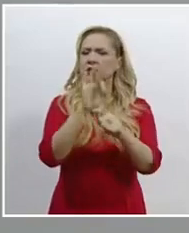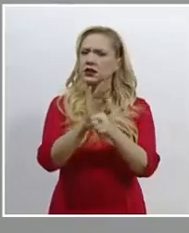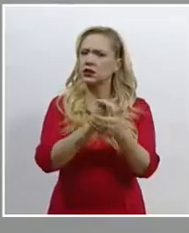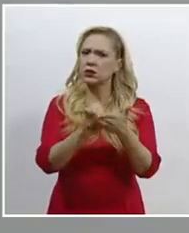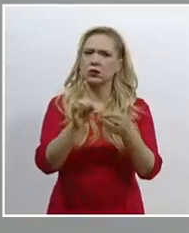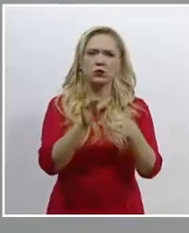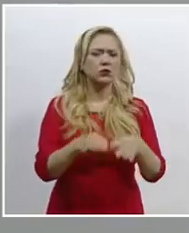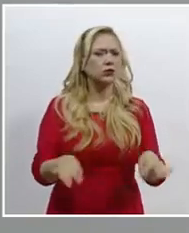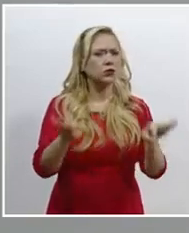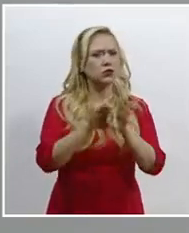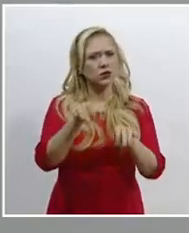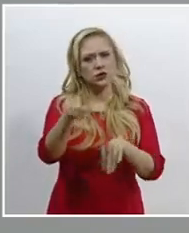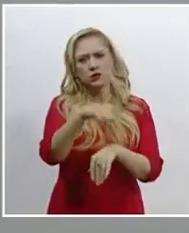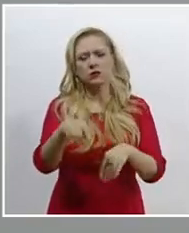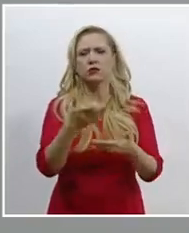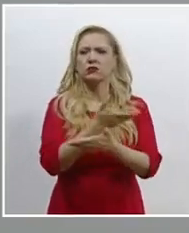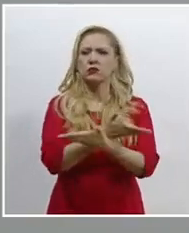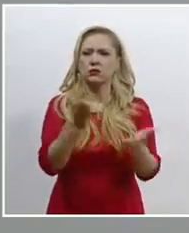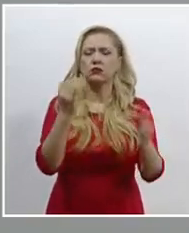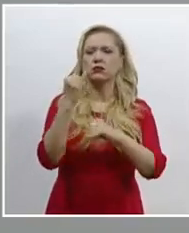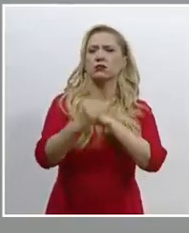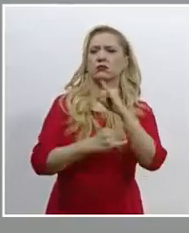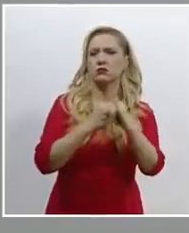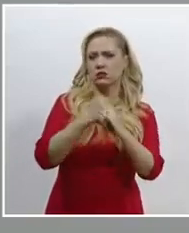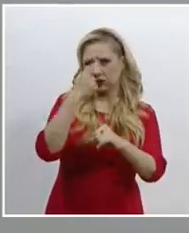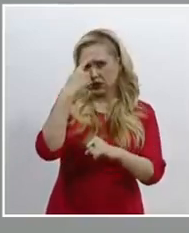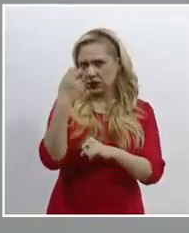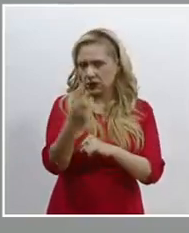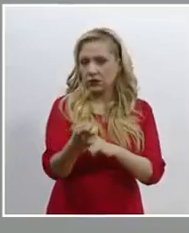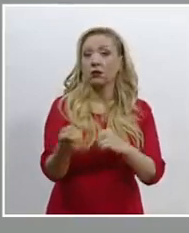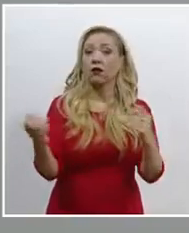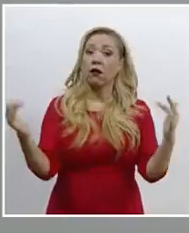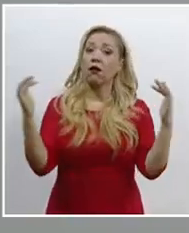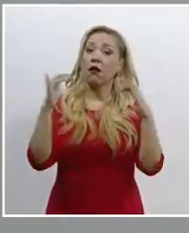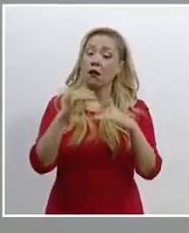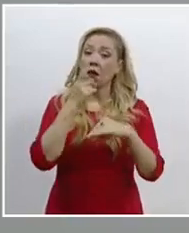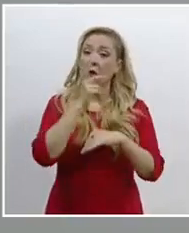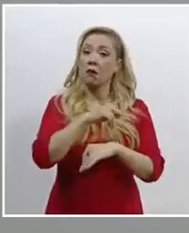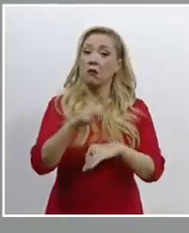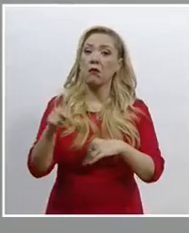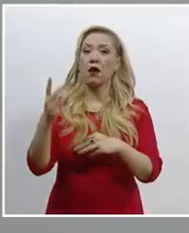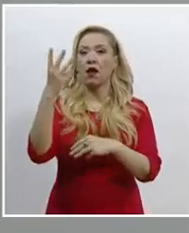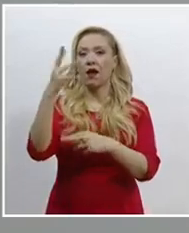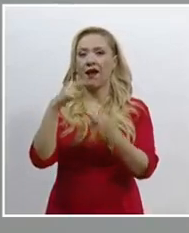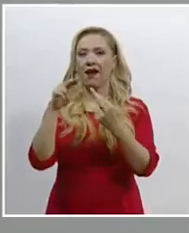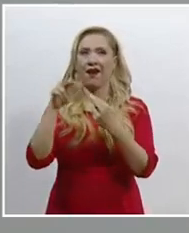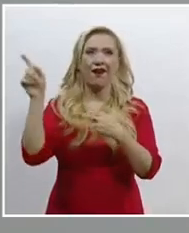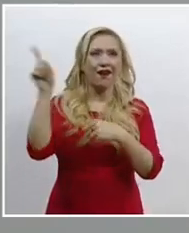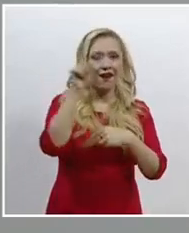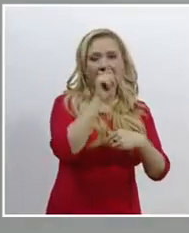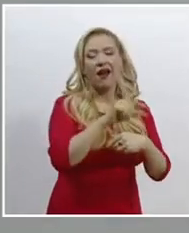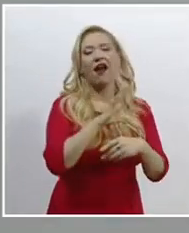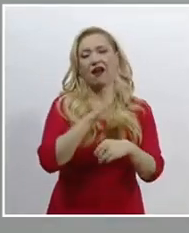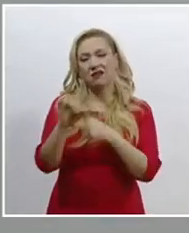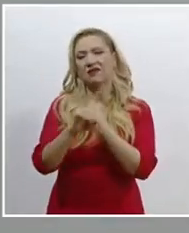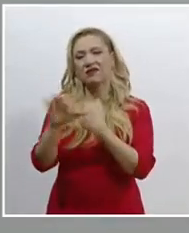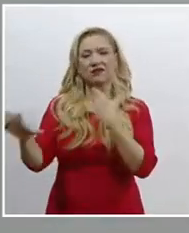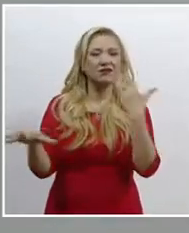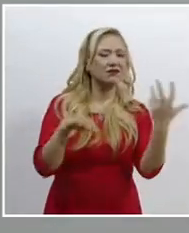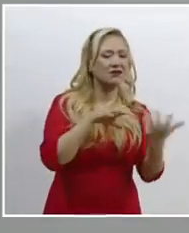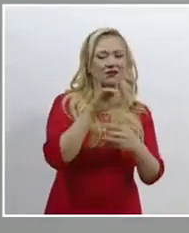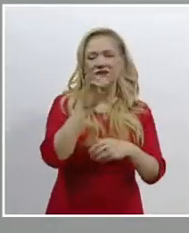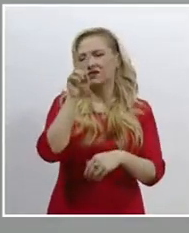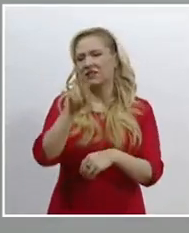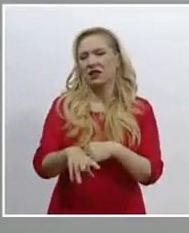derechos humanos y el acceso a la justicia internacional. Evento en el que coincidieron en que las 3 regiones se encuentran con crisis que afectan